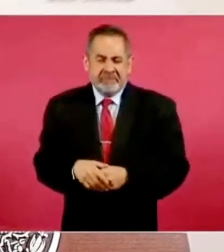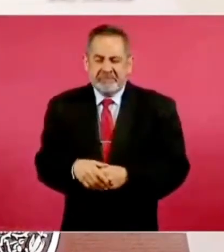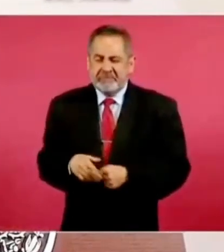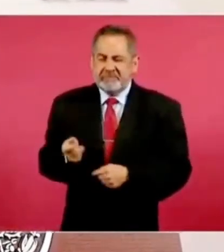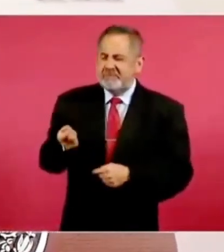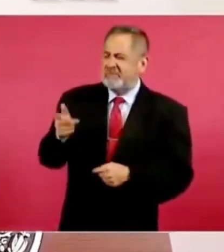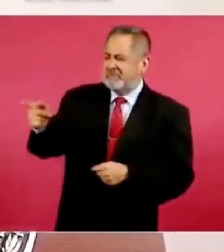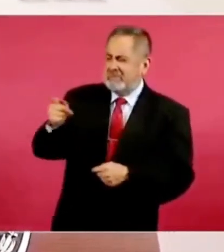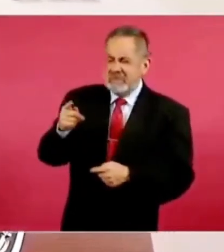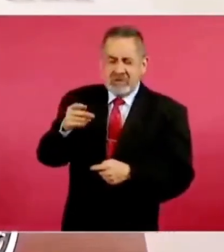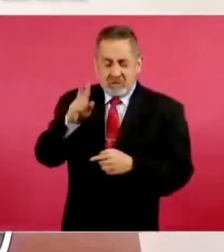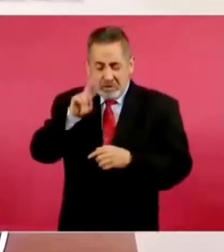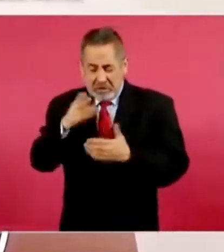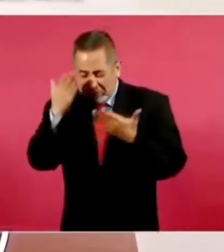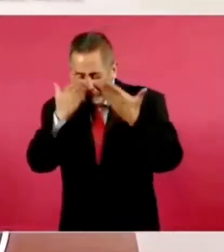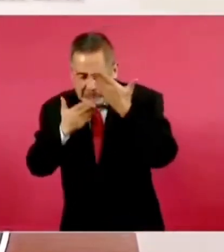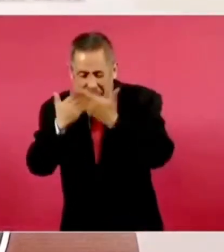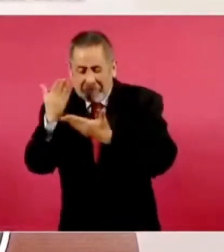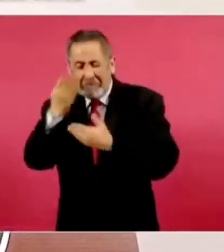escolástico sombrío,